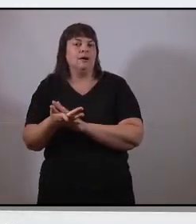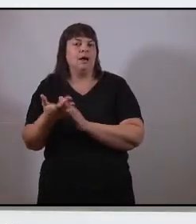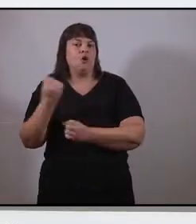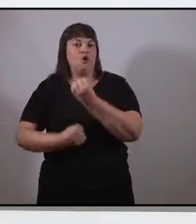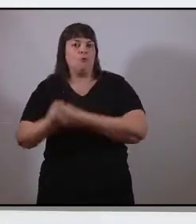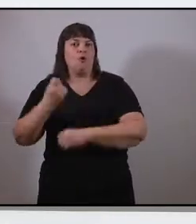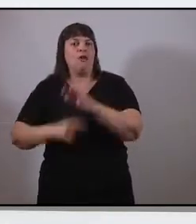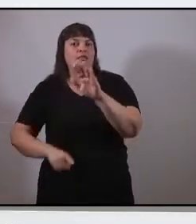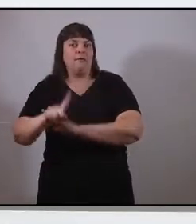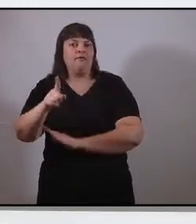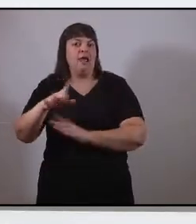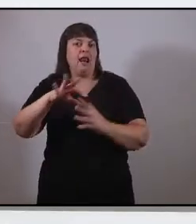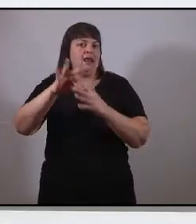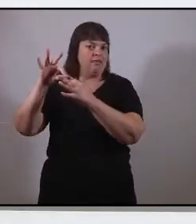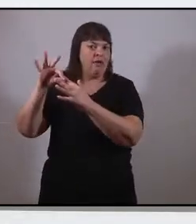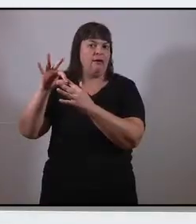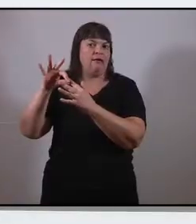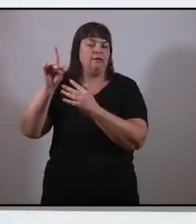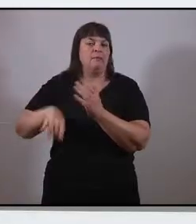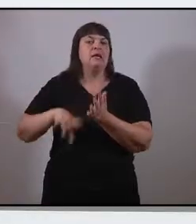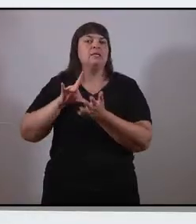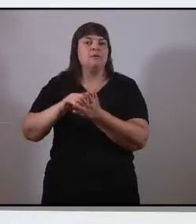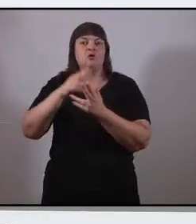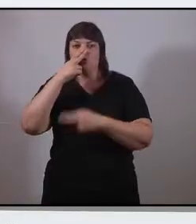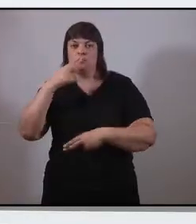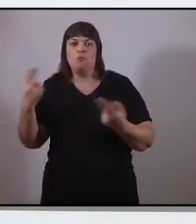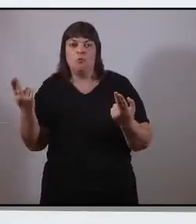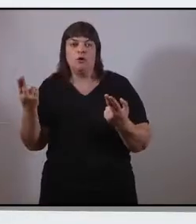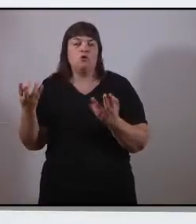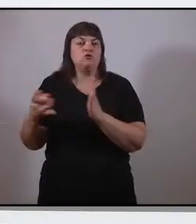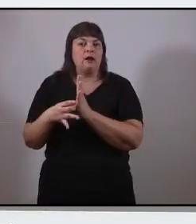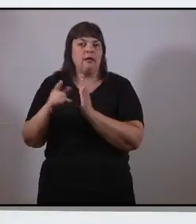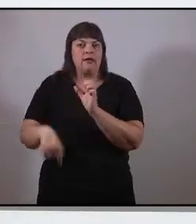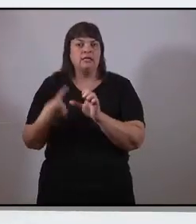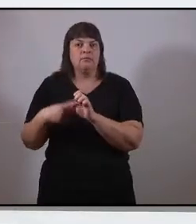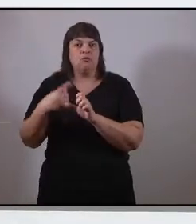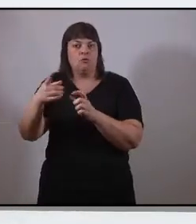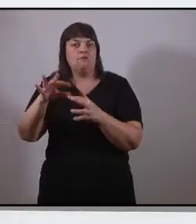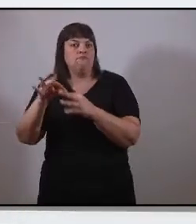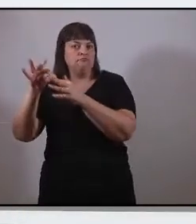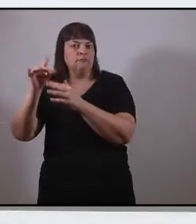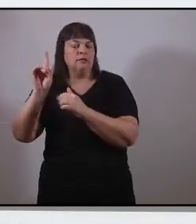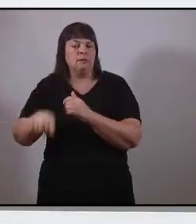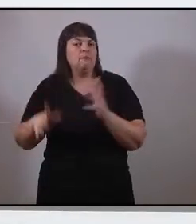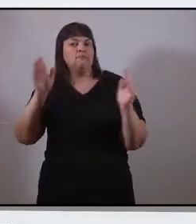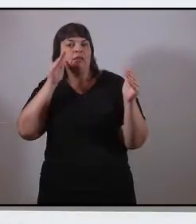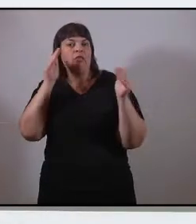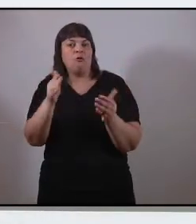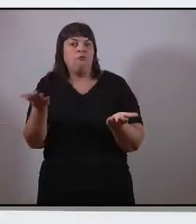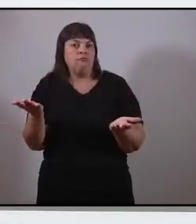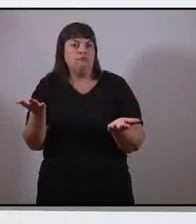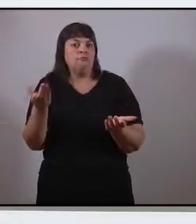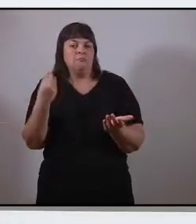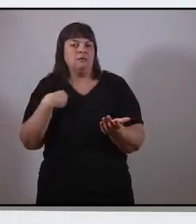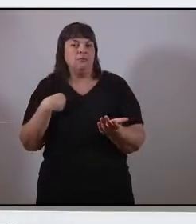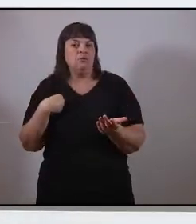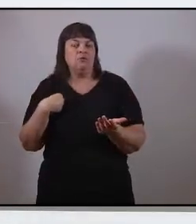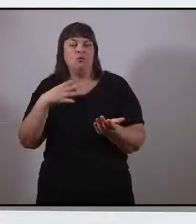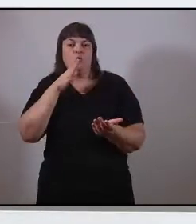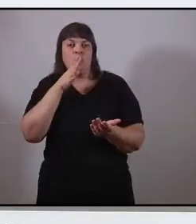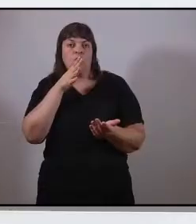región, garantice la prestación de los servicios públicos de calidad en Extremadura y se dedique precisamente a eso, que es lo que